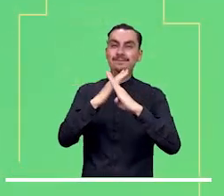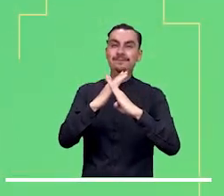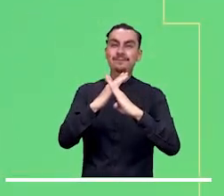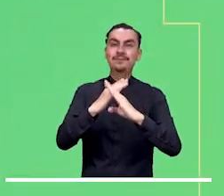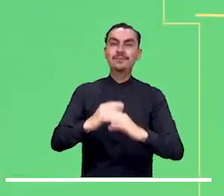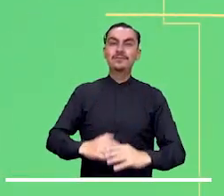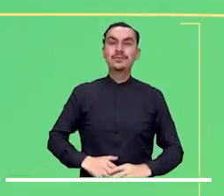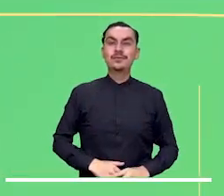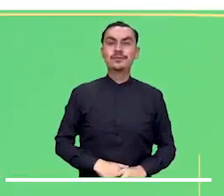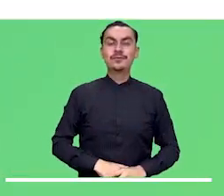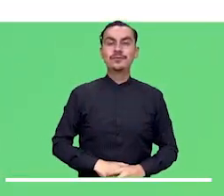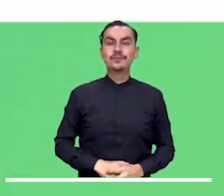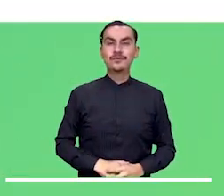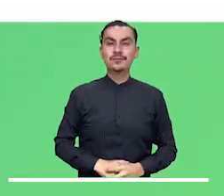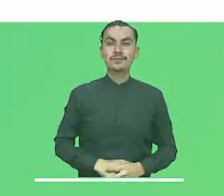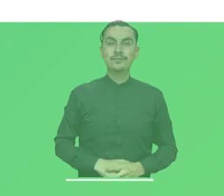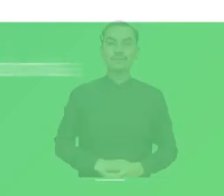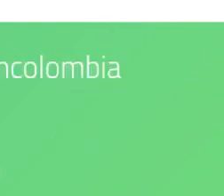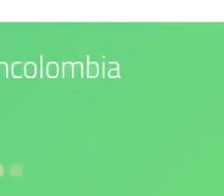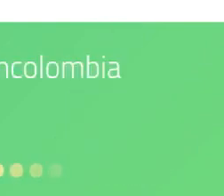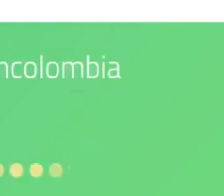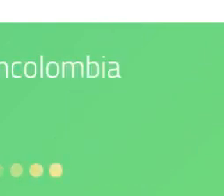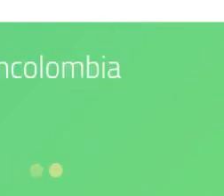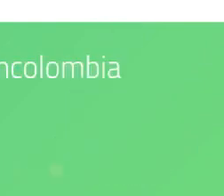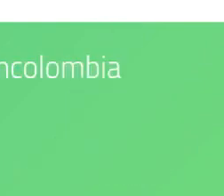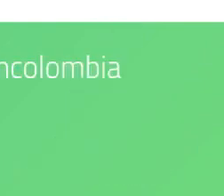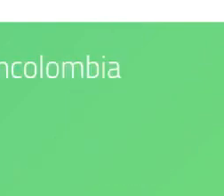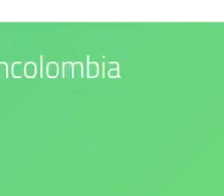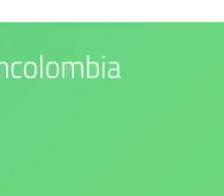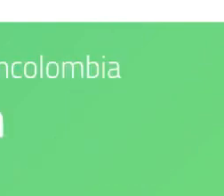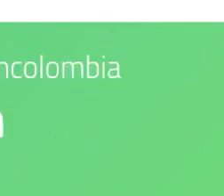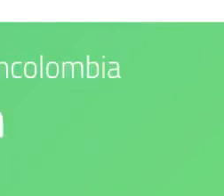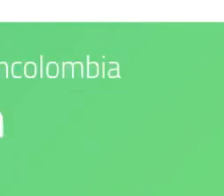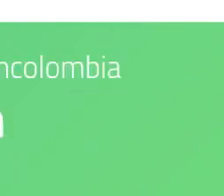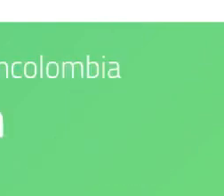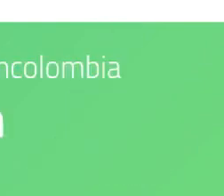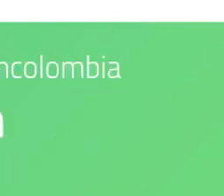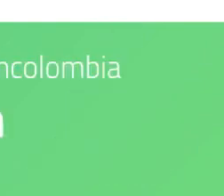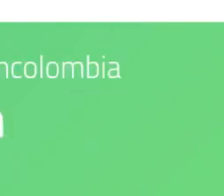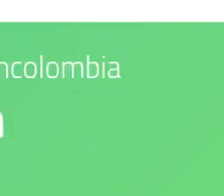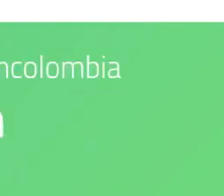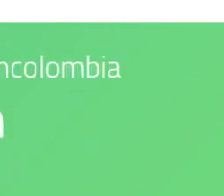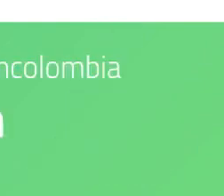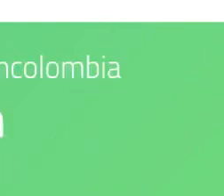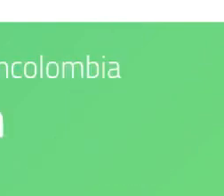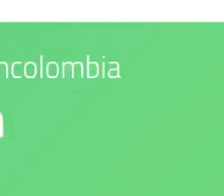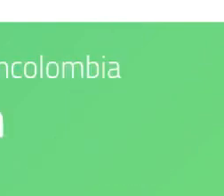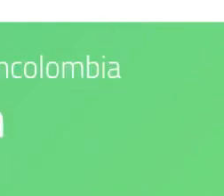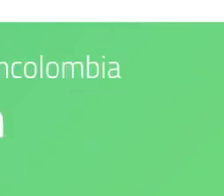sociales. Nuestro compromiso es con el medio ambiente. IDEAM es confianza y prevención.